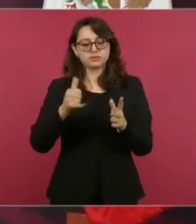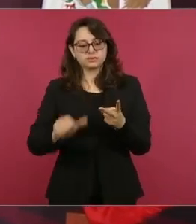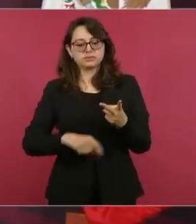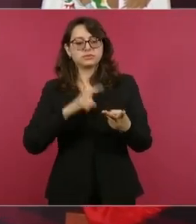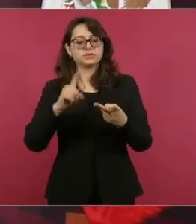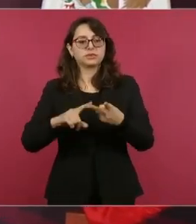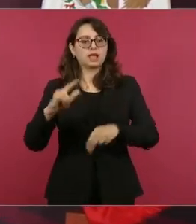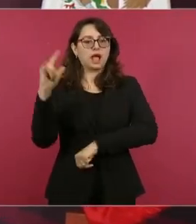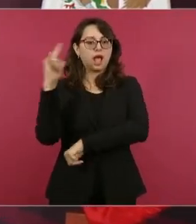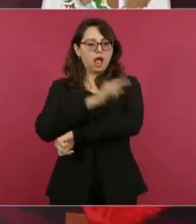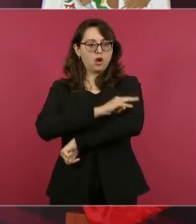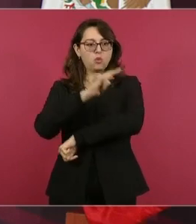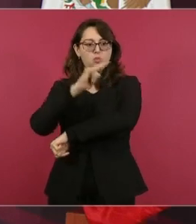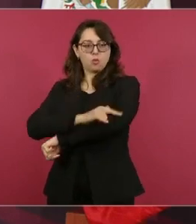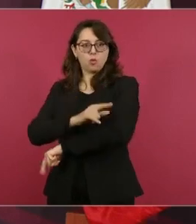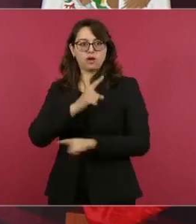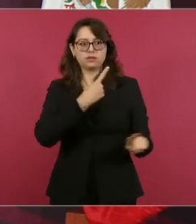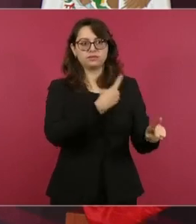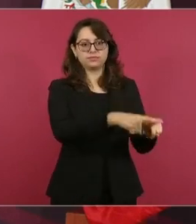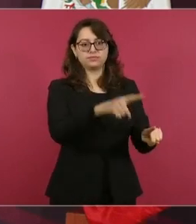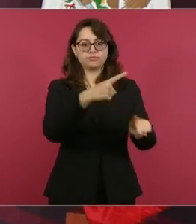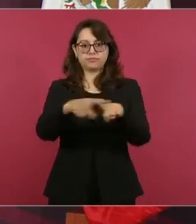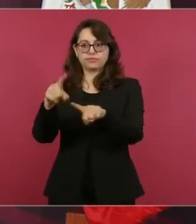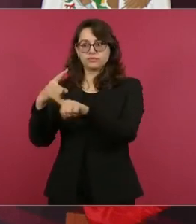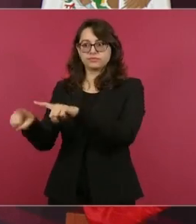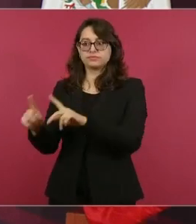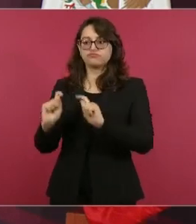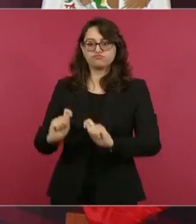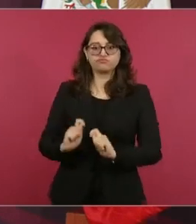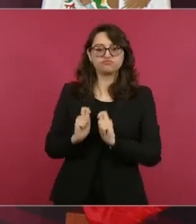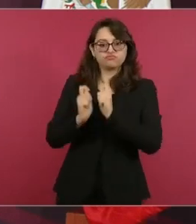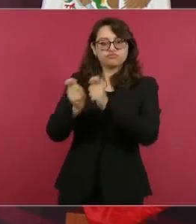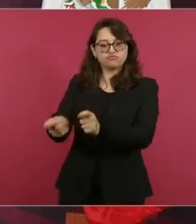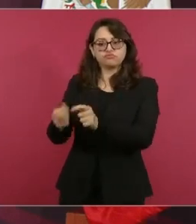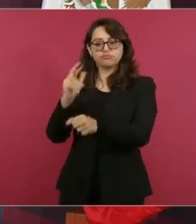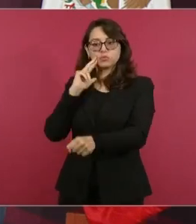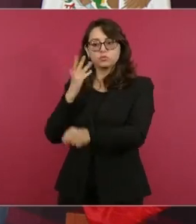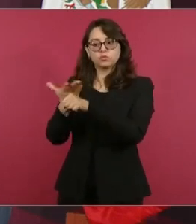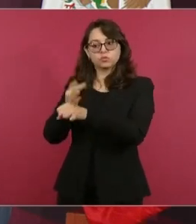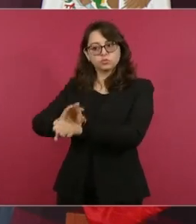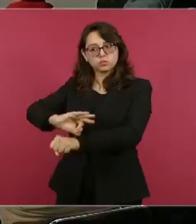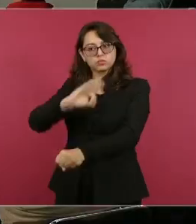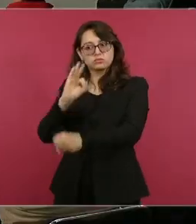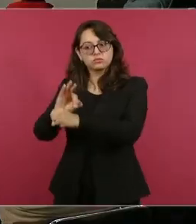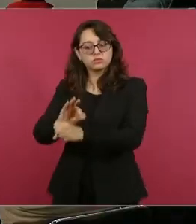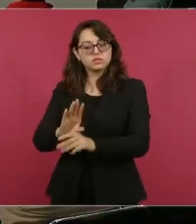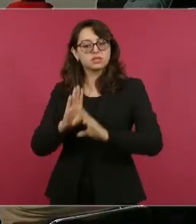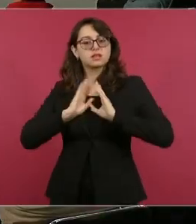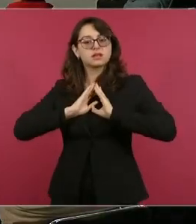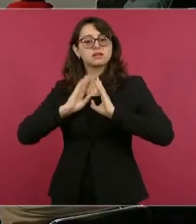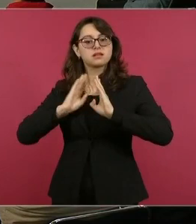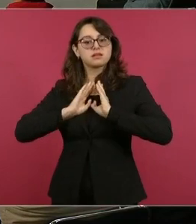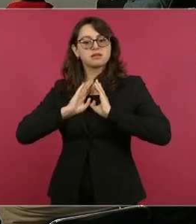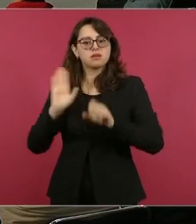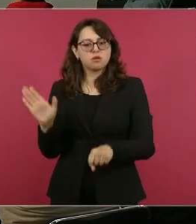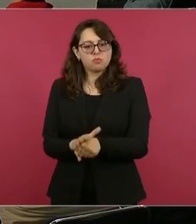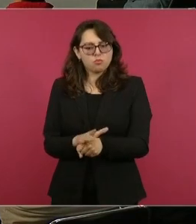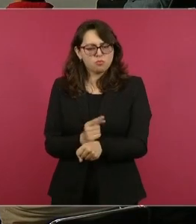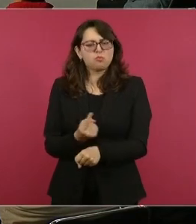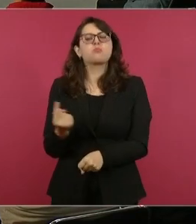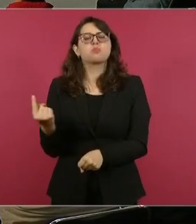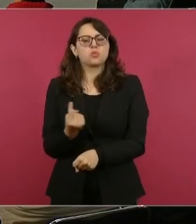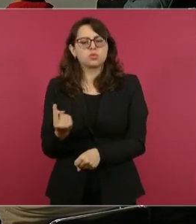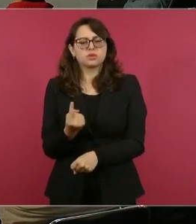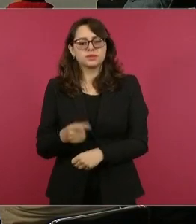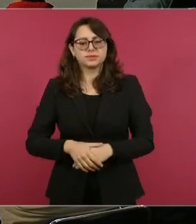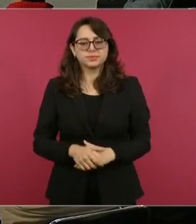los aeropuertos, los queremos dejar bajo la custodia de la Secretaría de